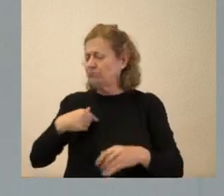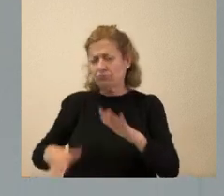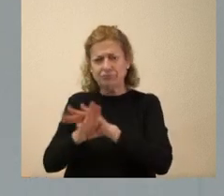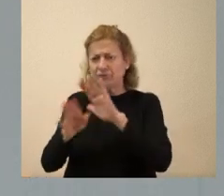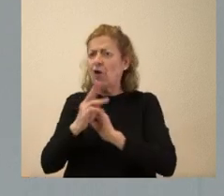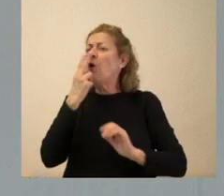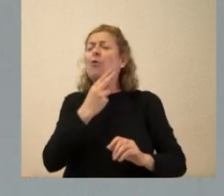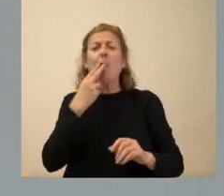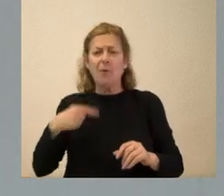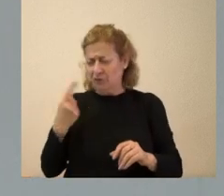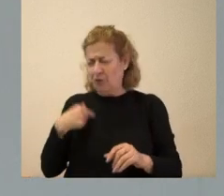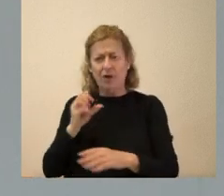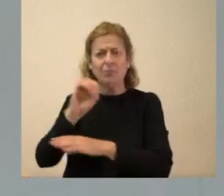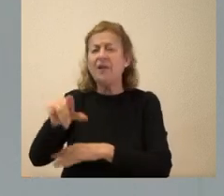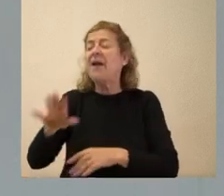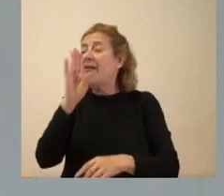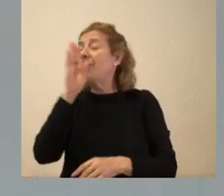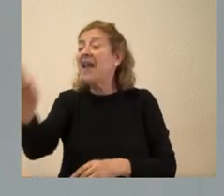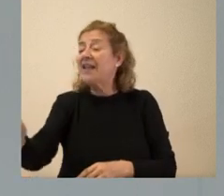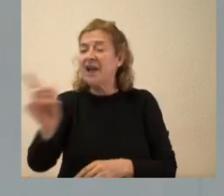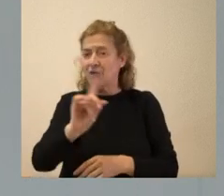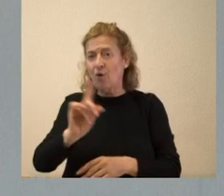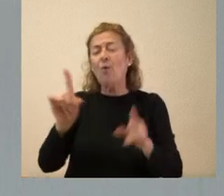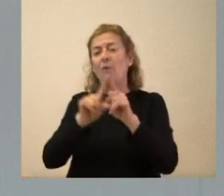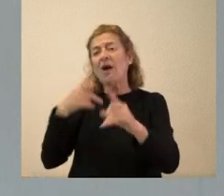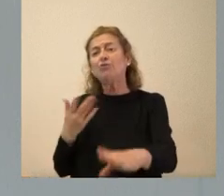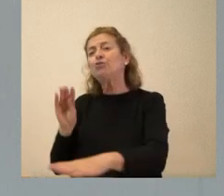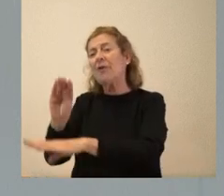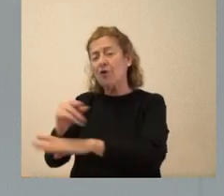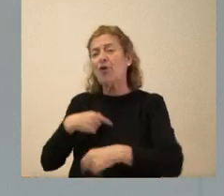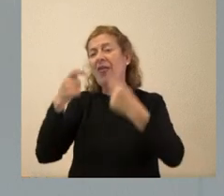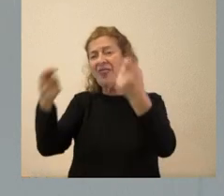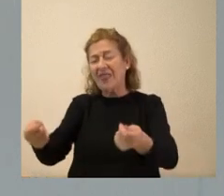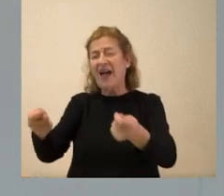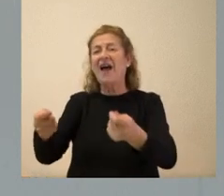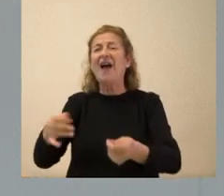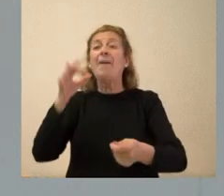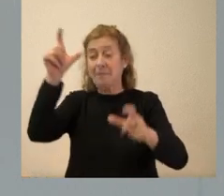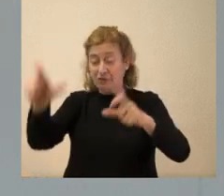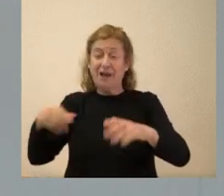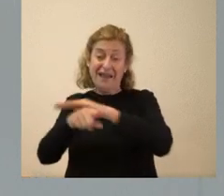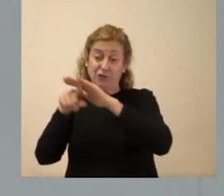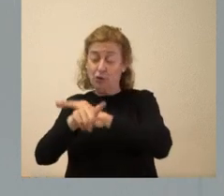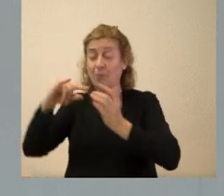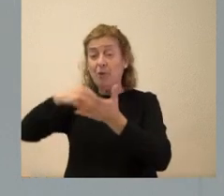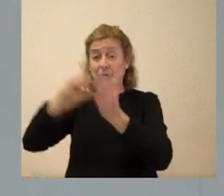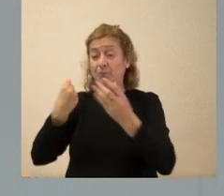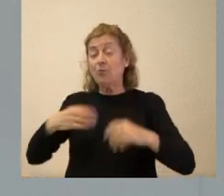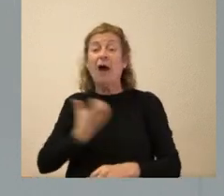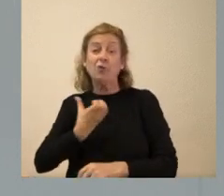su inversión aquí no con una actuación directa sino con una subvención que se le otorga a quien va a gestionar el proyecto que es el ayuntamiento de